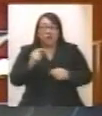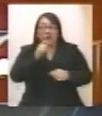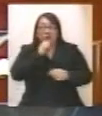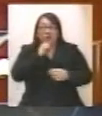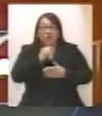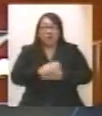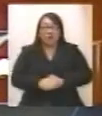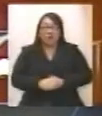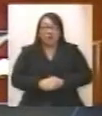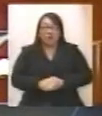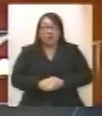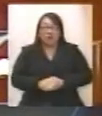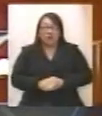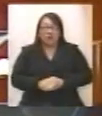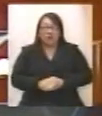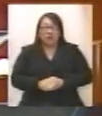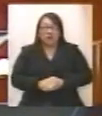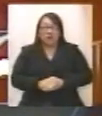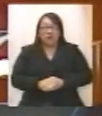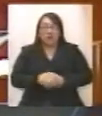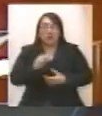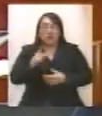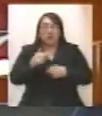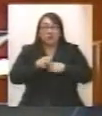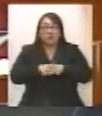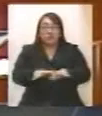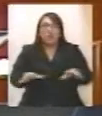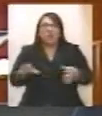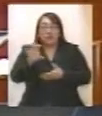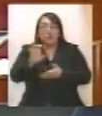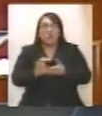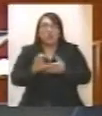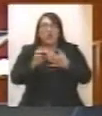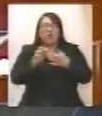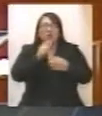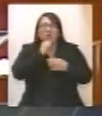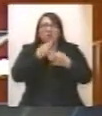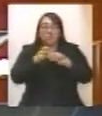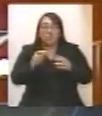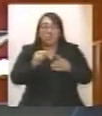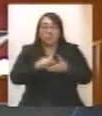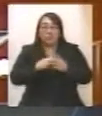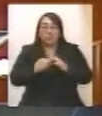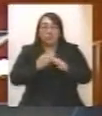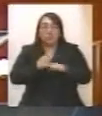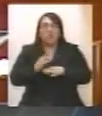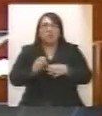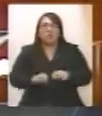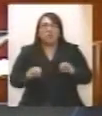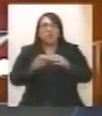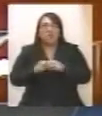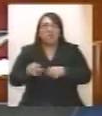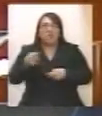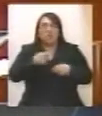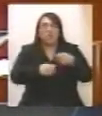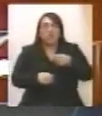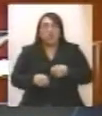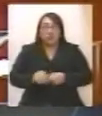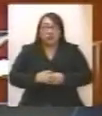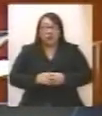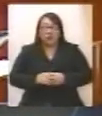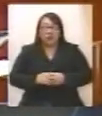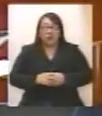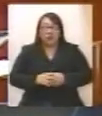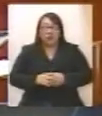privado. La expansión del capital privado y público a través de una mayor inversión es el